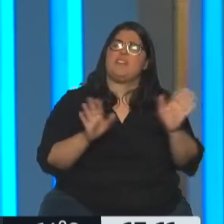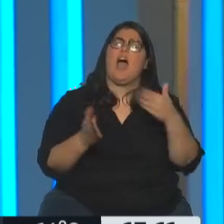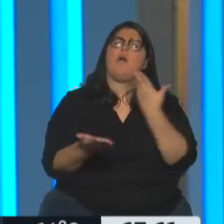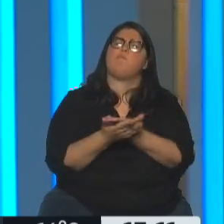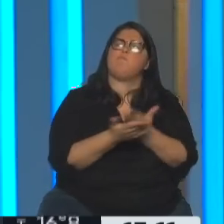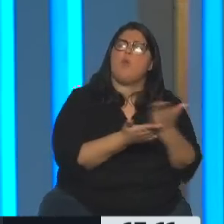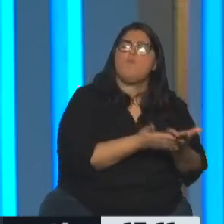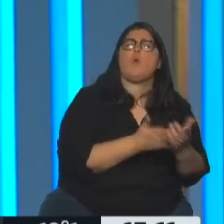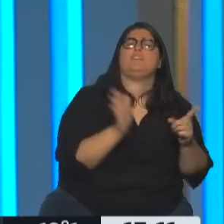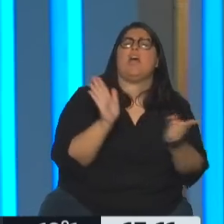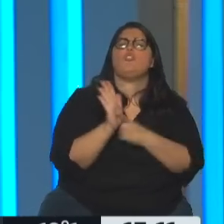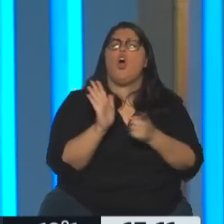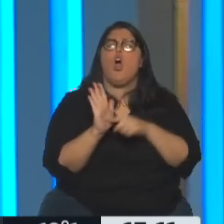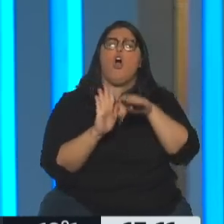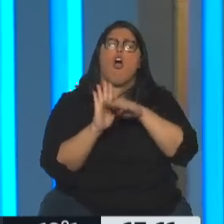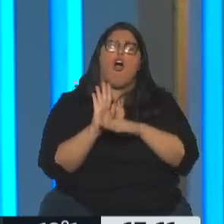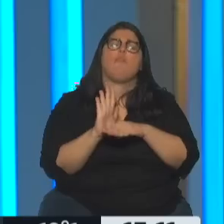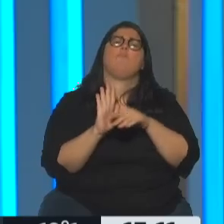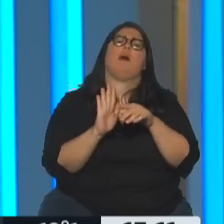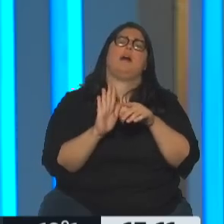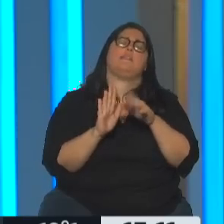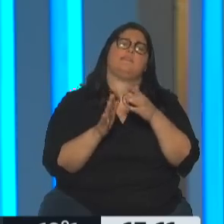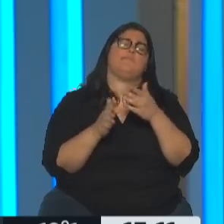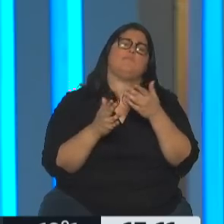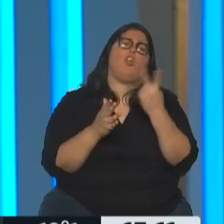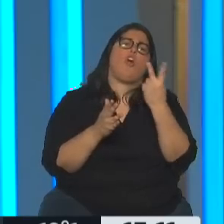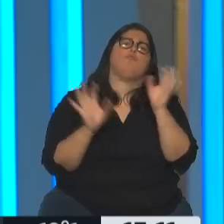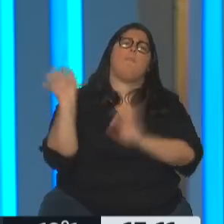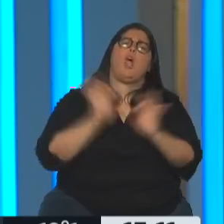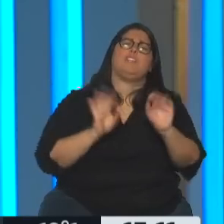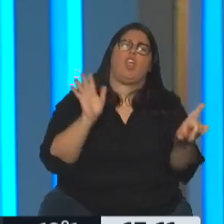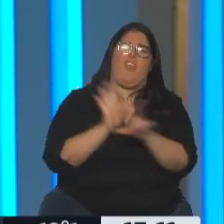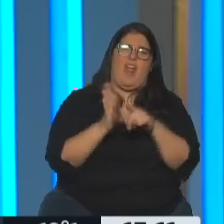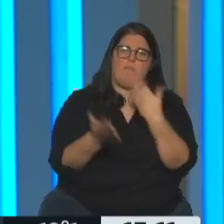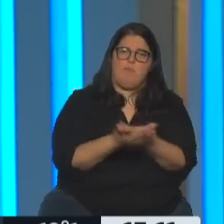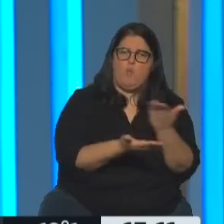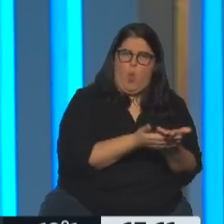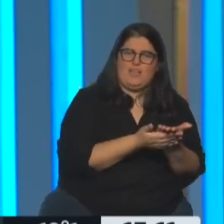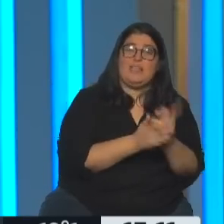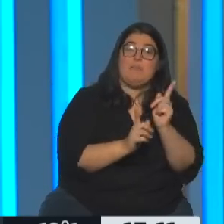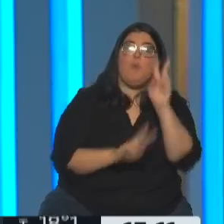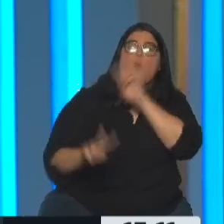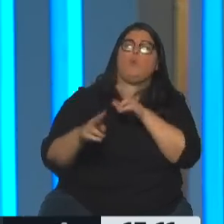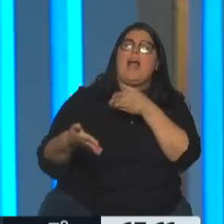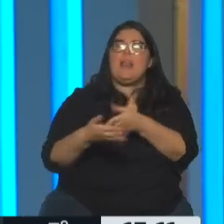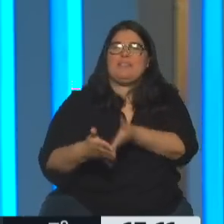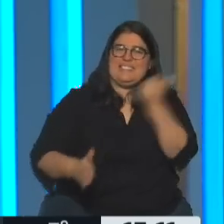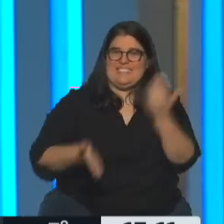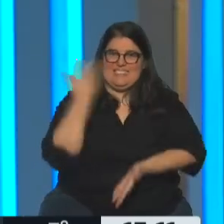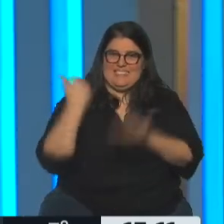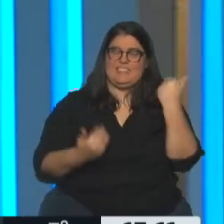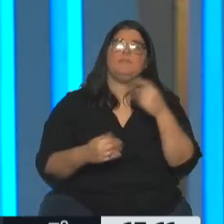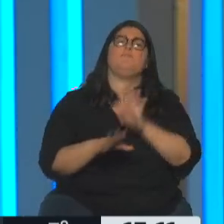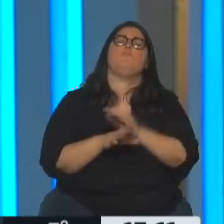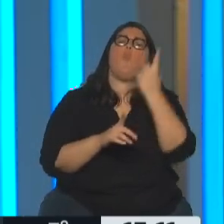normas, decenas, sí, diría, de normas en ese sentido y 2 proyectos de ley en esta línea que planteaba. Y bajo un lema,